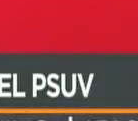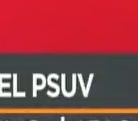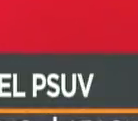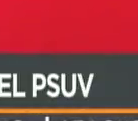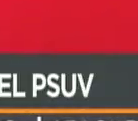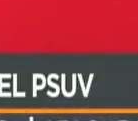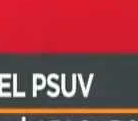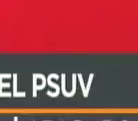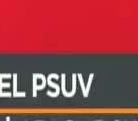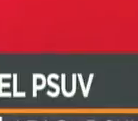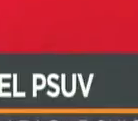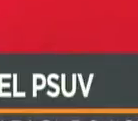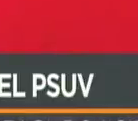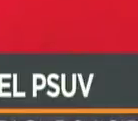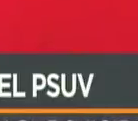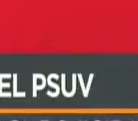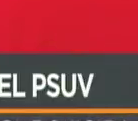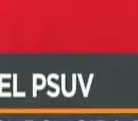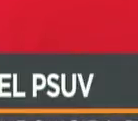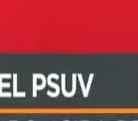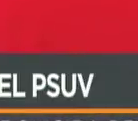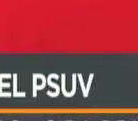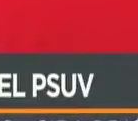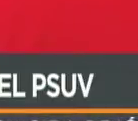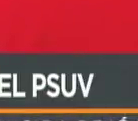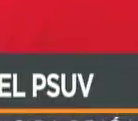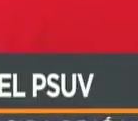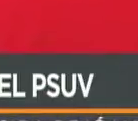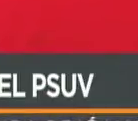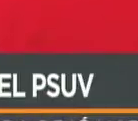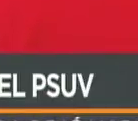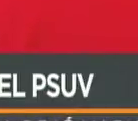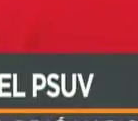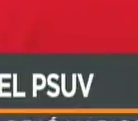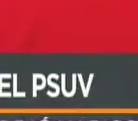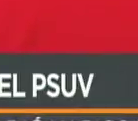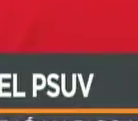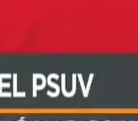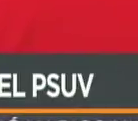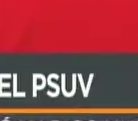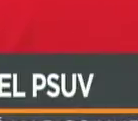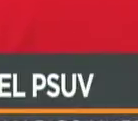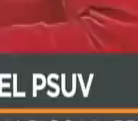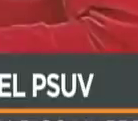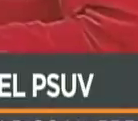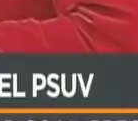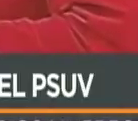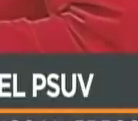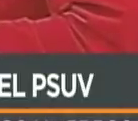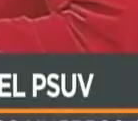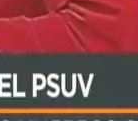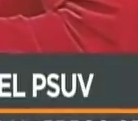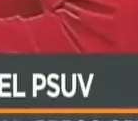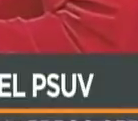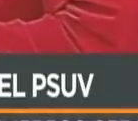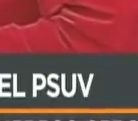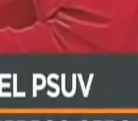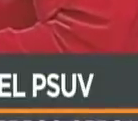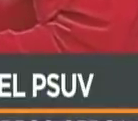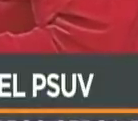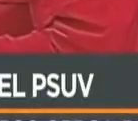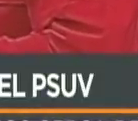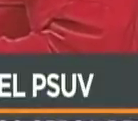es el compromiso de llegar a cada casa, de afinar la maquinaria electoral, así como también las unidades de batalla a Bolívar